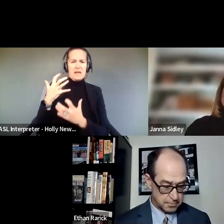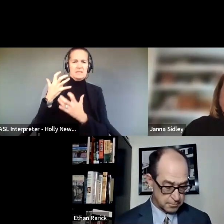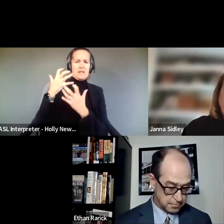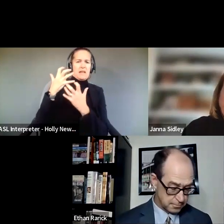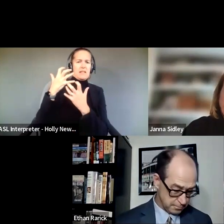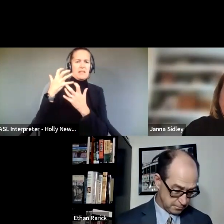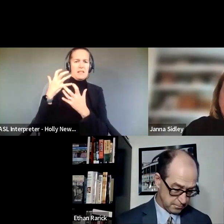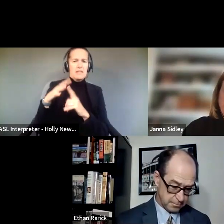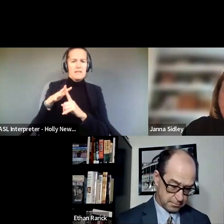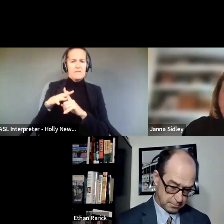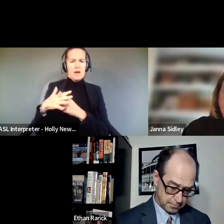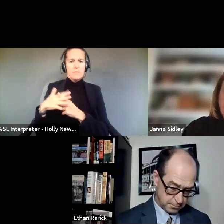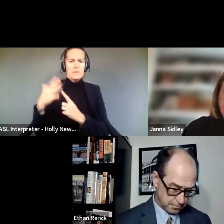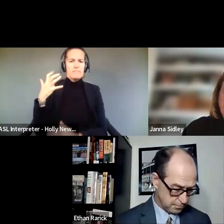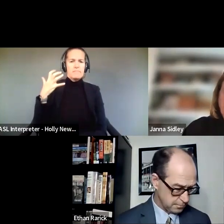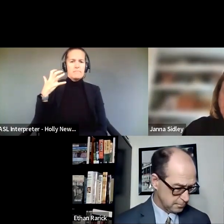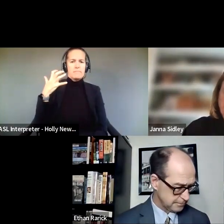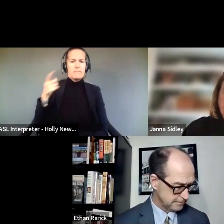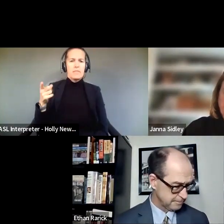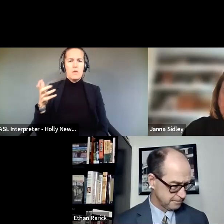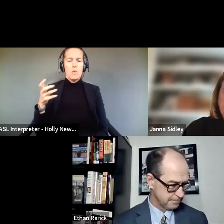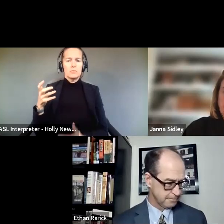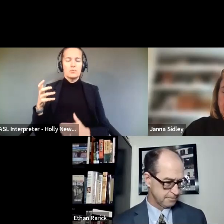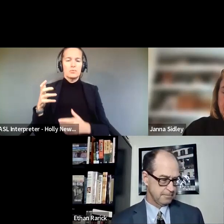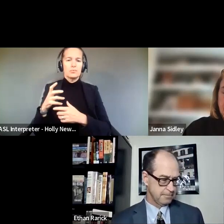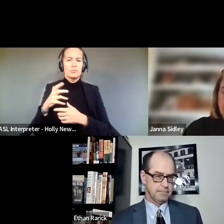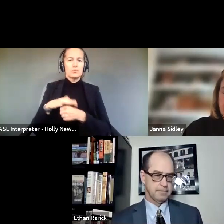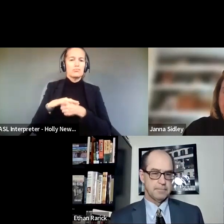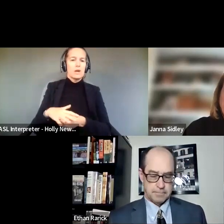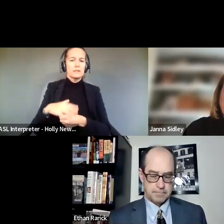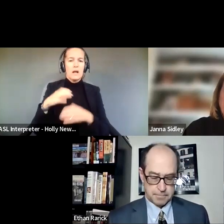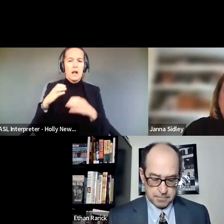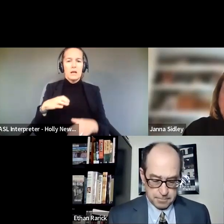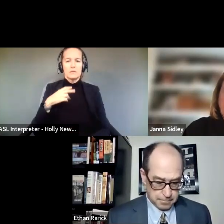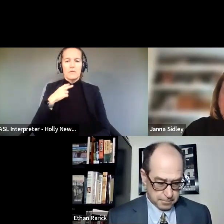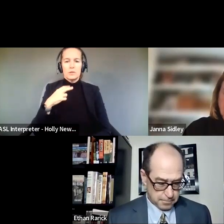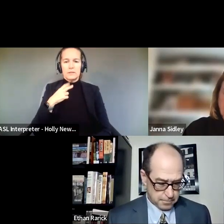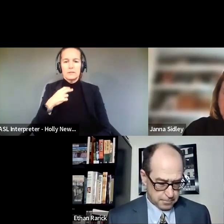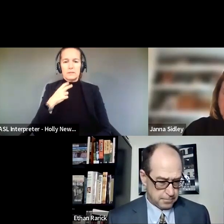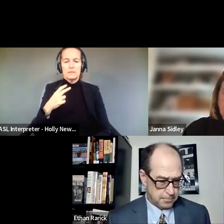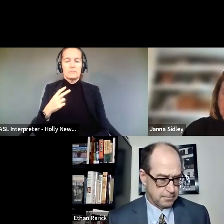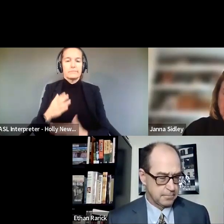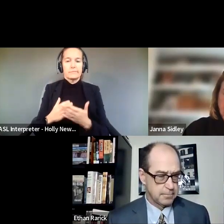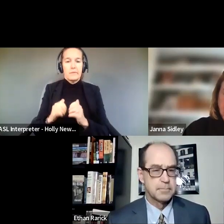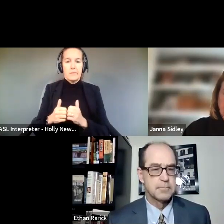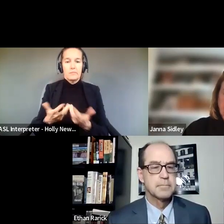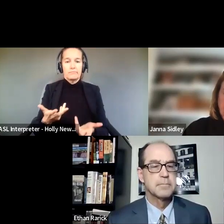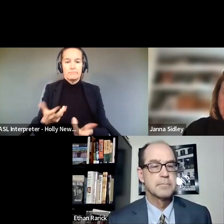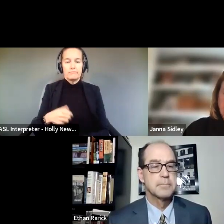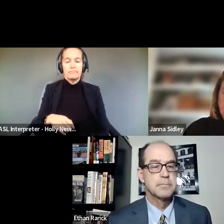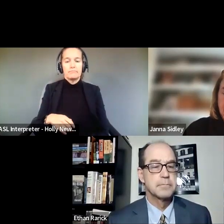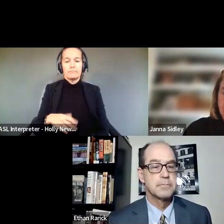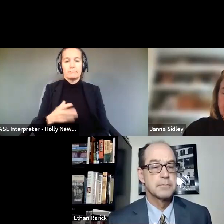voz de los clientes de una manera u otra. Nosotros estamos teniendo problemas con nuestra